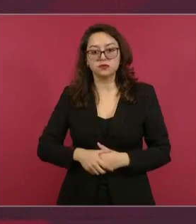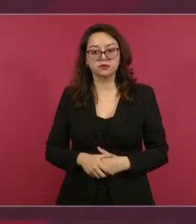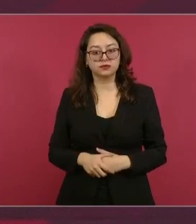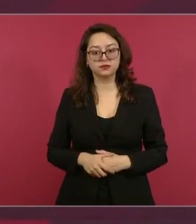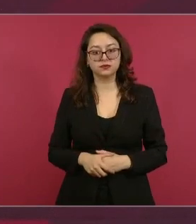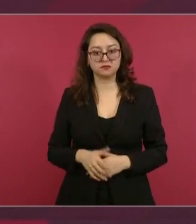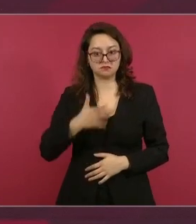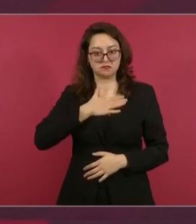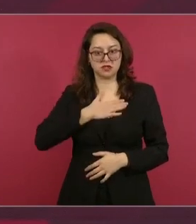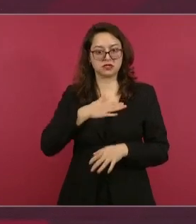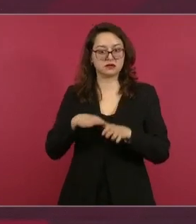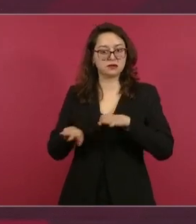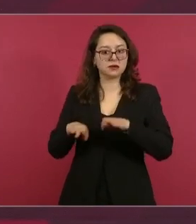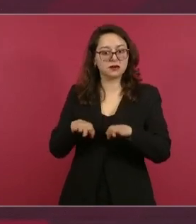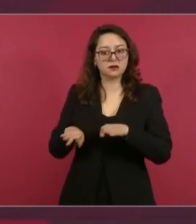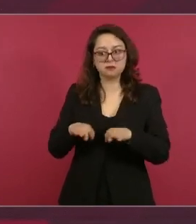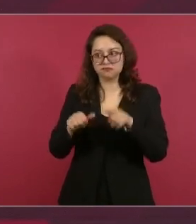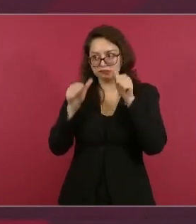Por eso